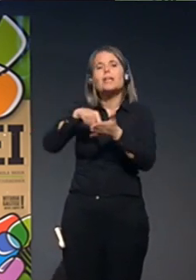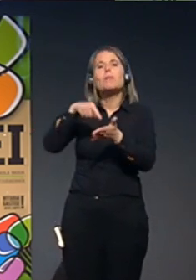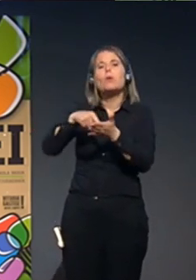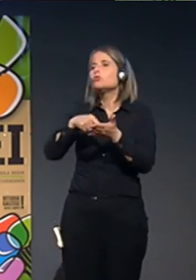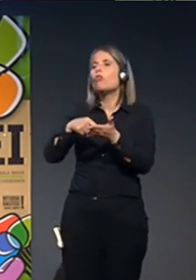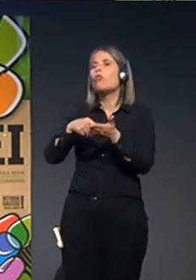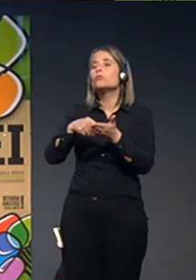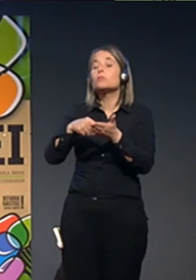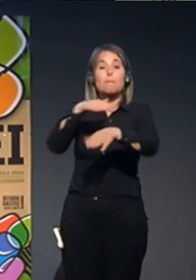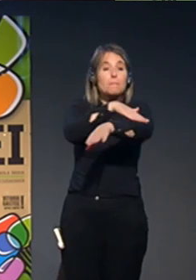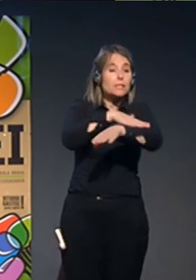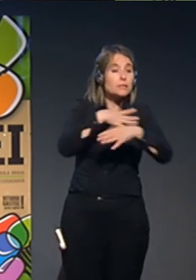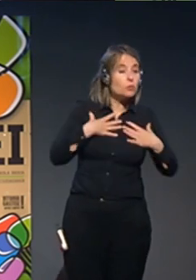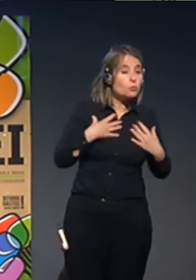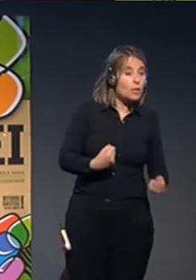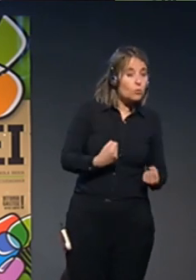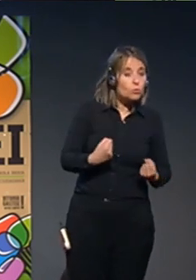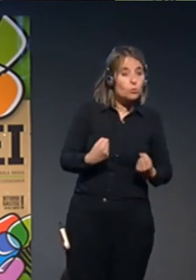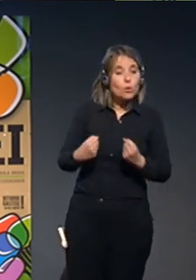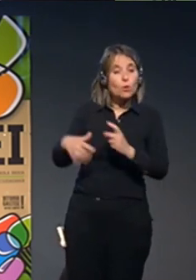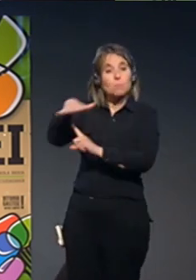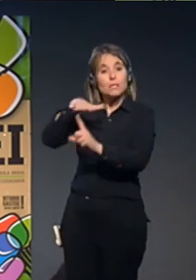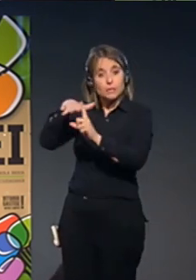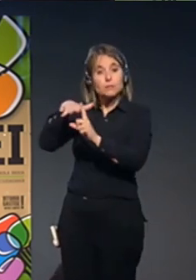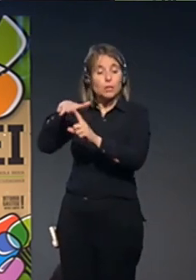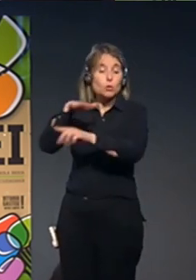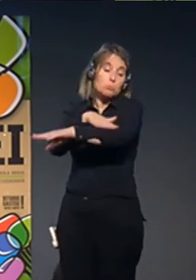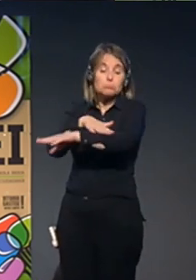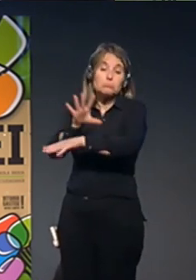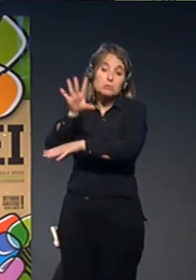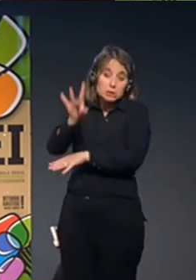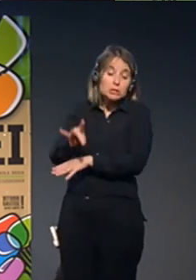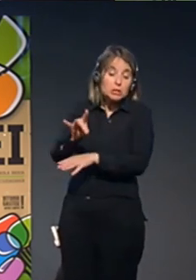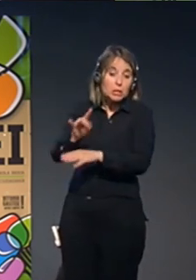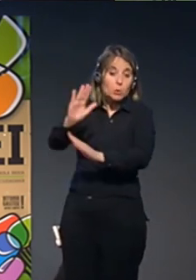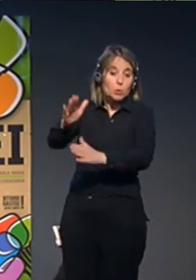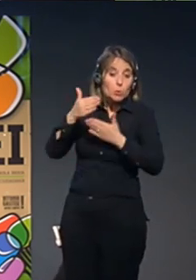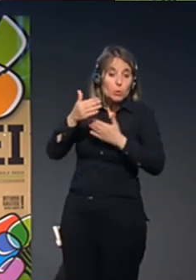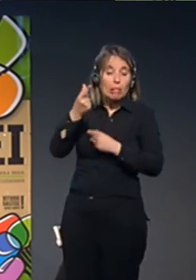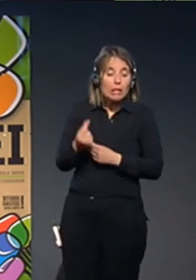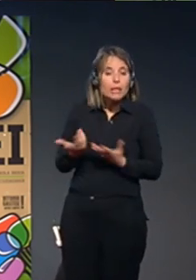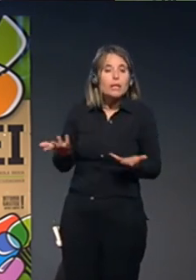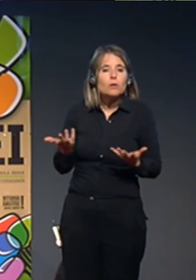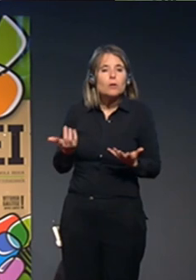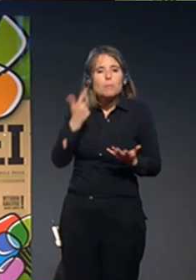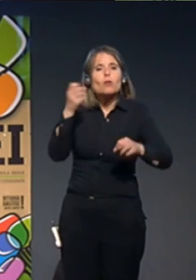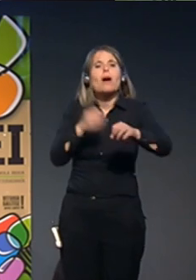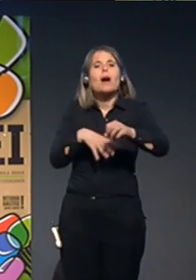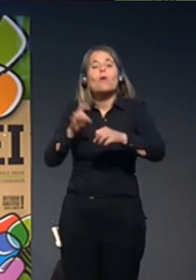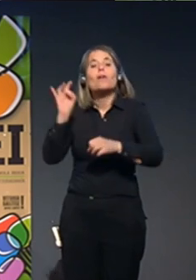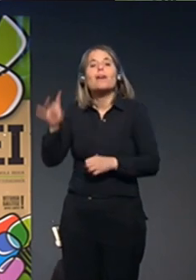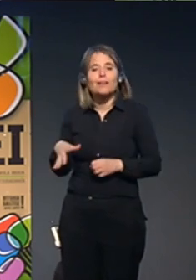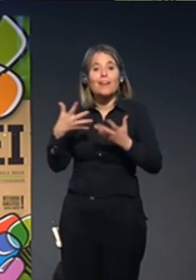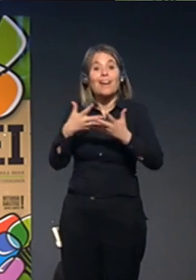eur al ministerio de salud el Ministerio del medio ambiente Sí más o menos pero pero entonces quién se los ahorra